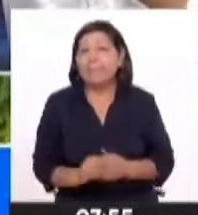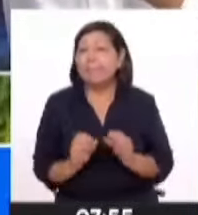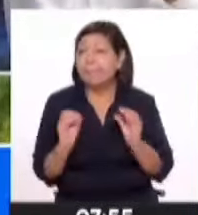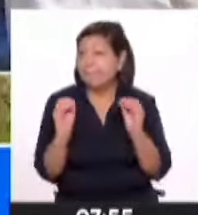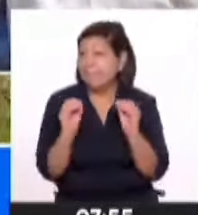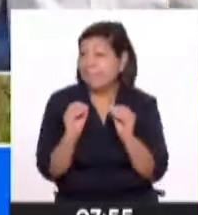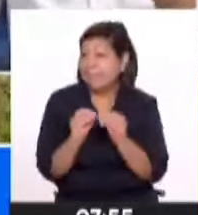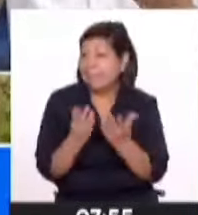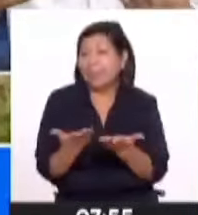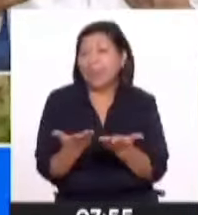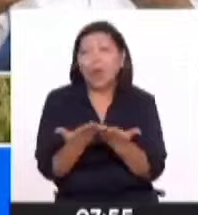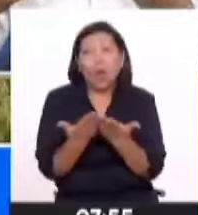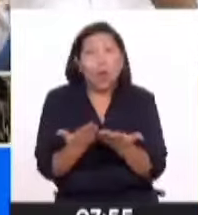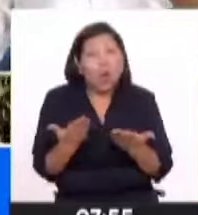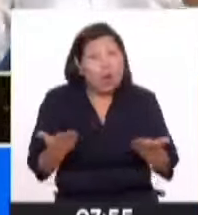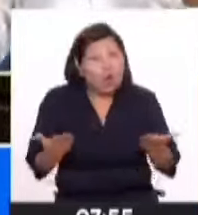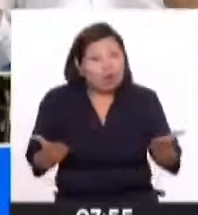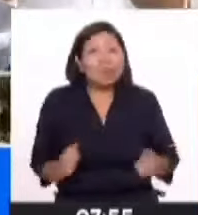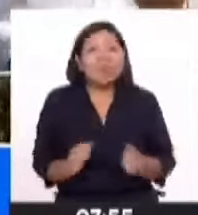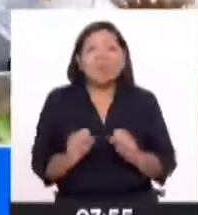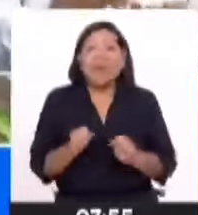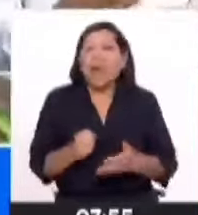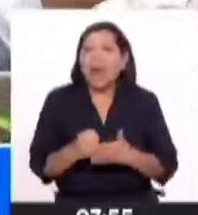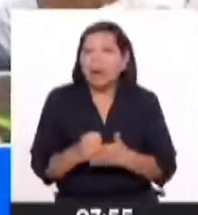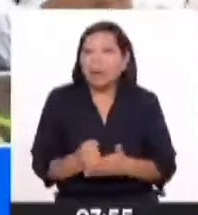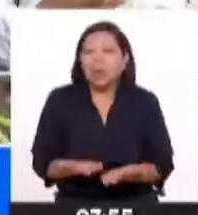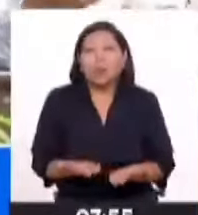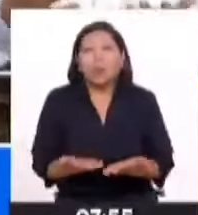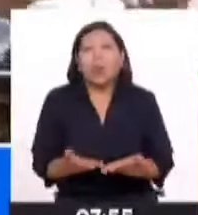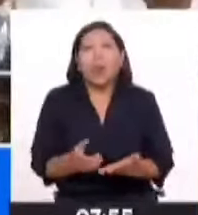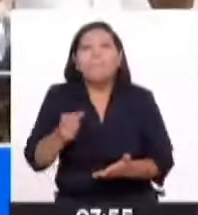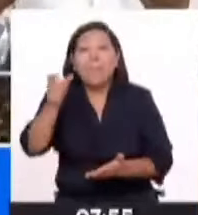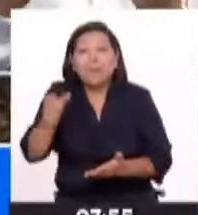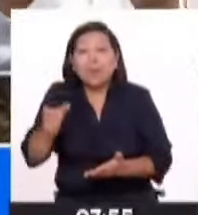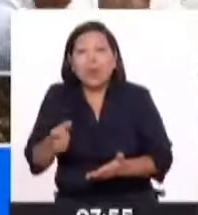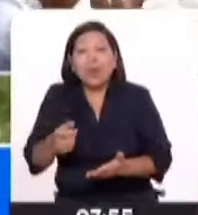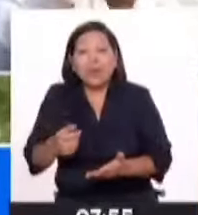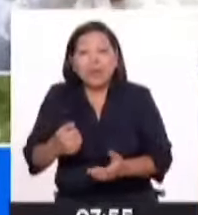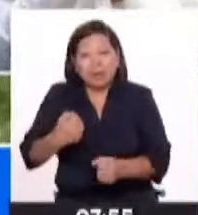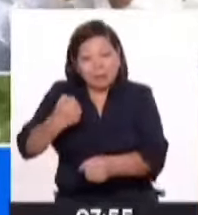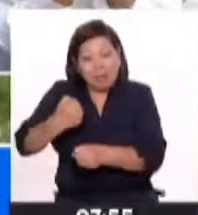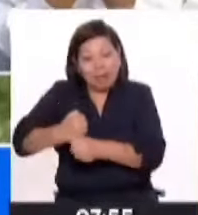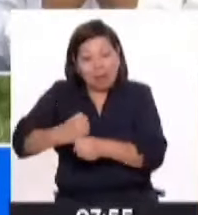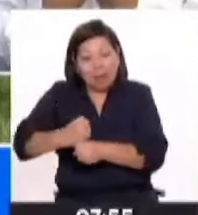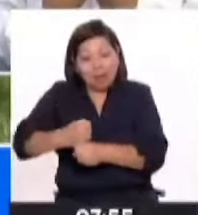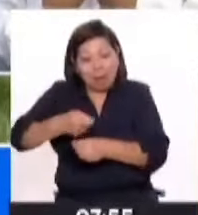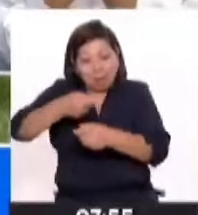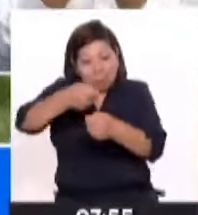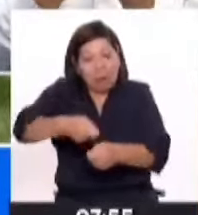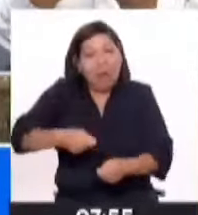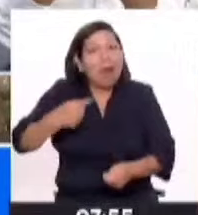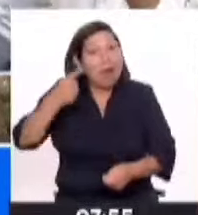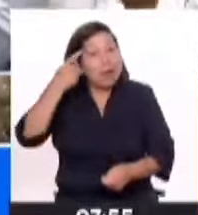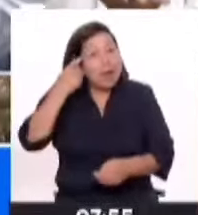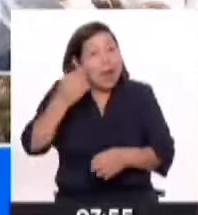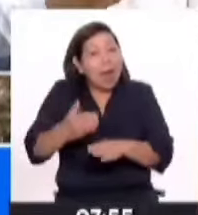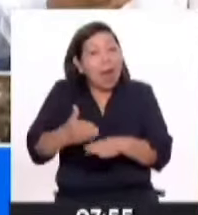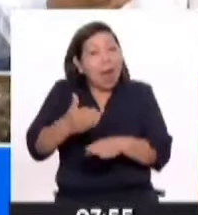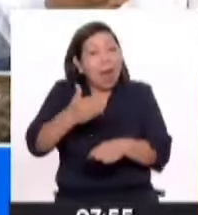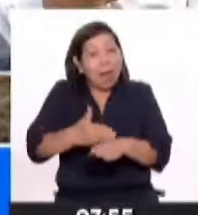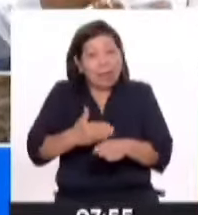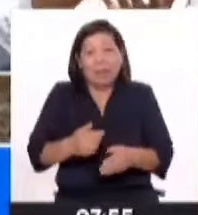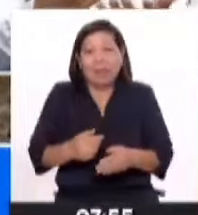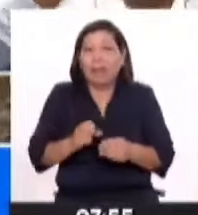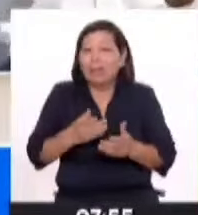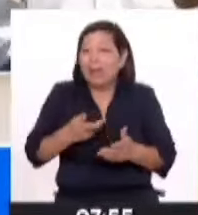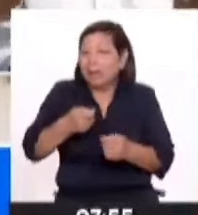un instrumento que ayude al pequeño, mediano y gran productor de toma de decisiones. Antes de iniciar la